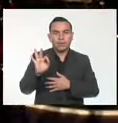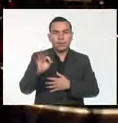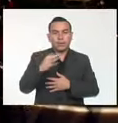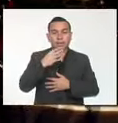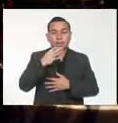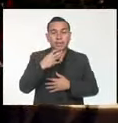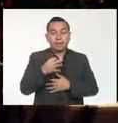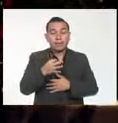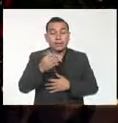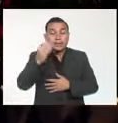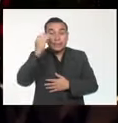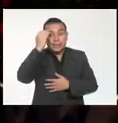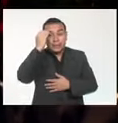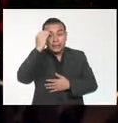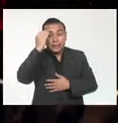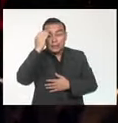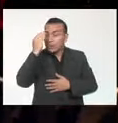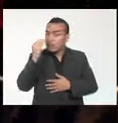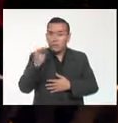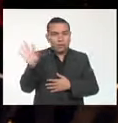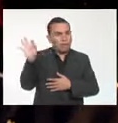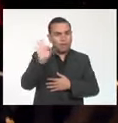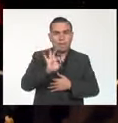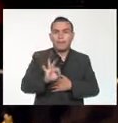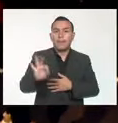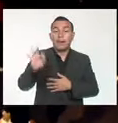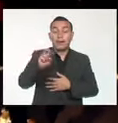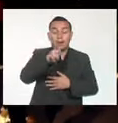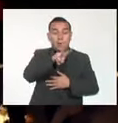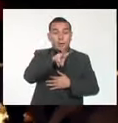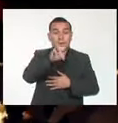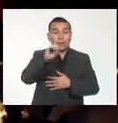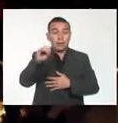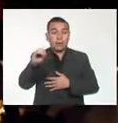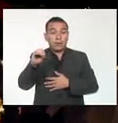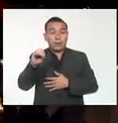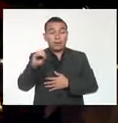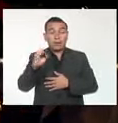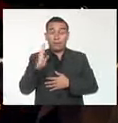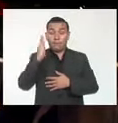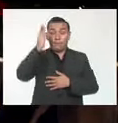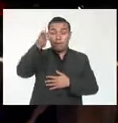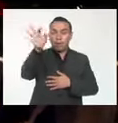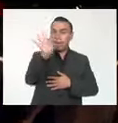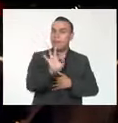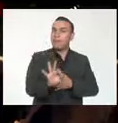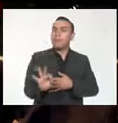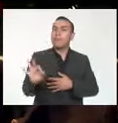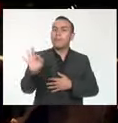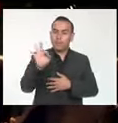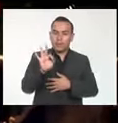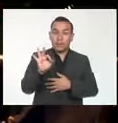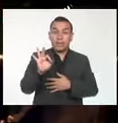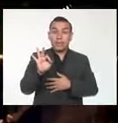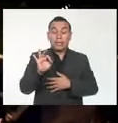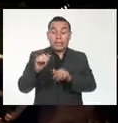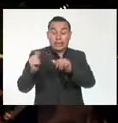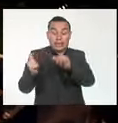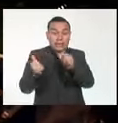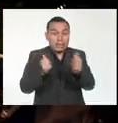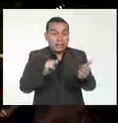Nadie me va a dejar mentir, no fueron los mejores. Pero los 200 que vienen sí pueden serlo. Todo dependerá de